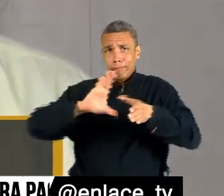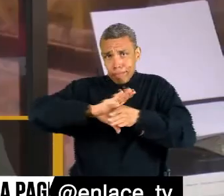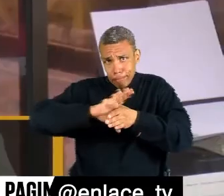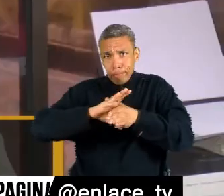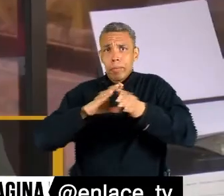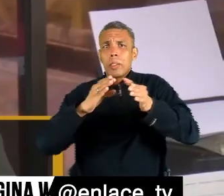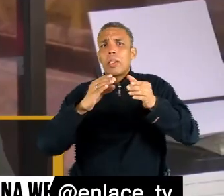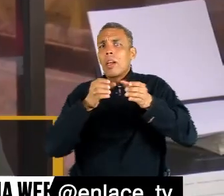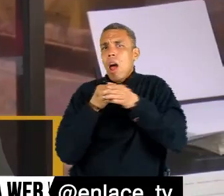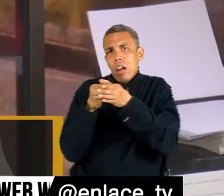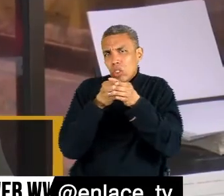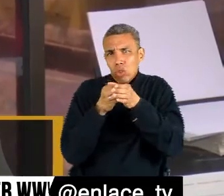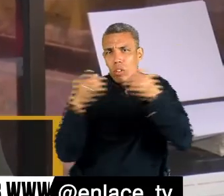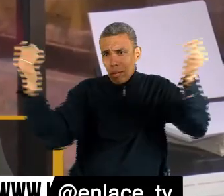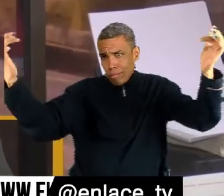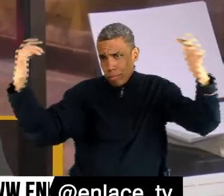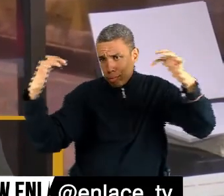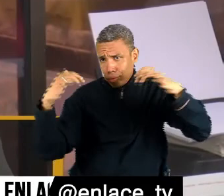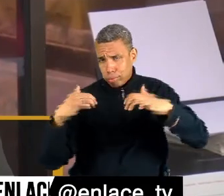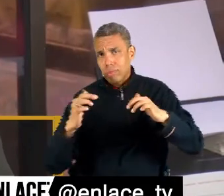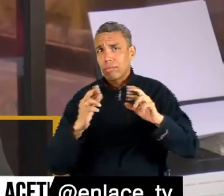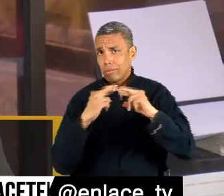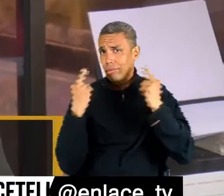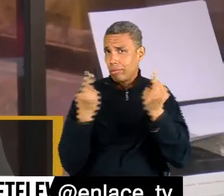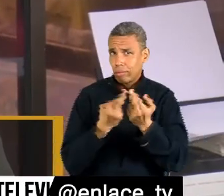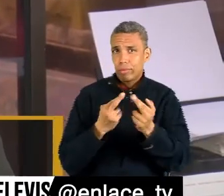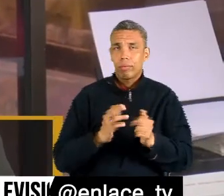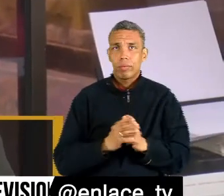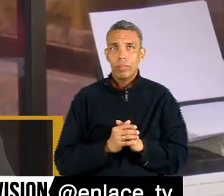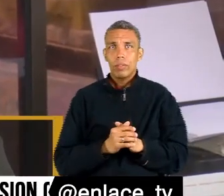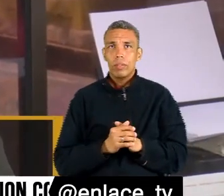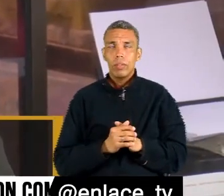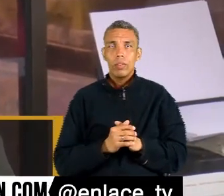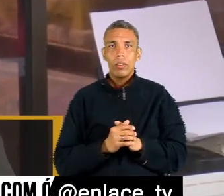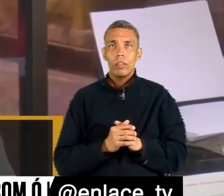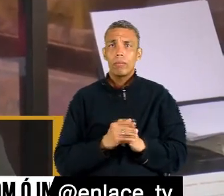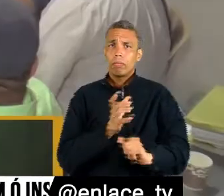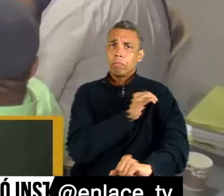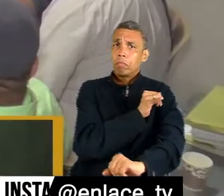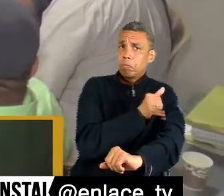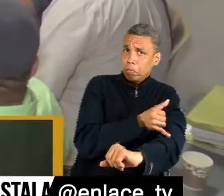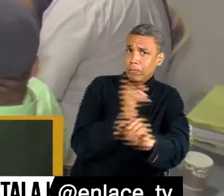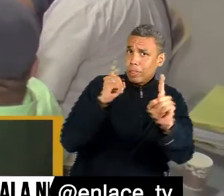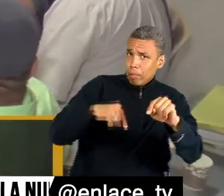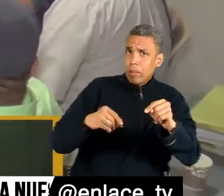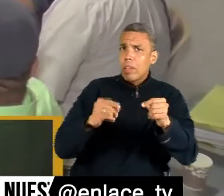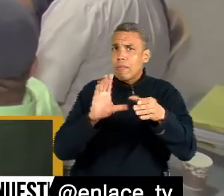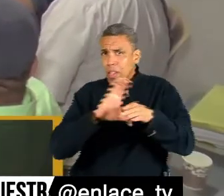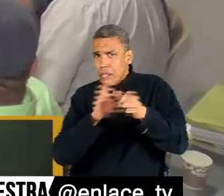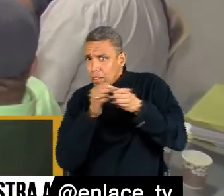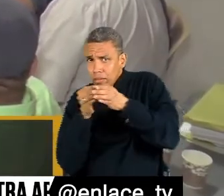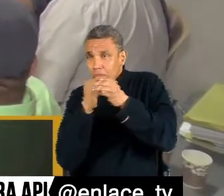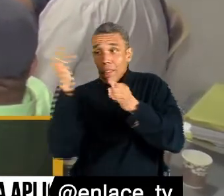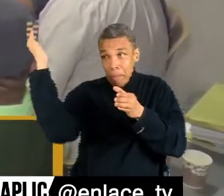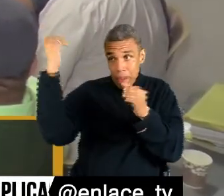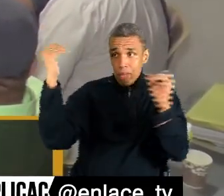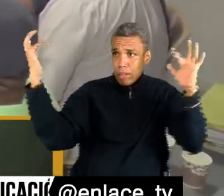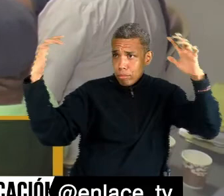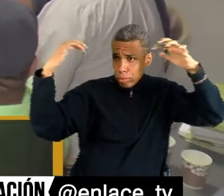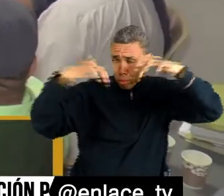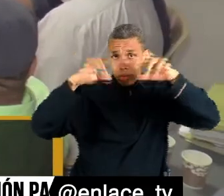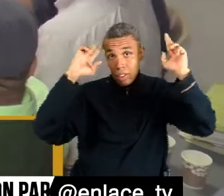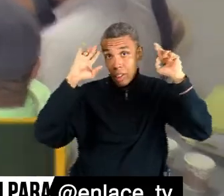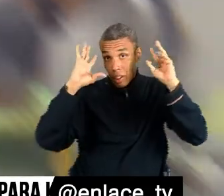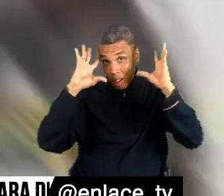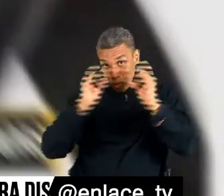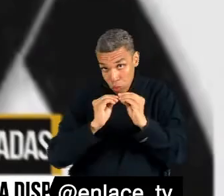Barrancabermeja y los taxistas de Yordó, a ver si ellos, entre ellos, podrían llegar a una